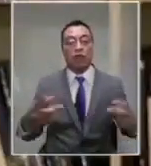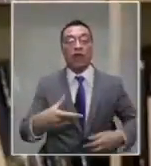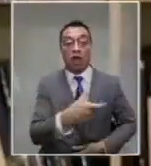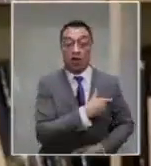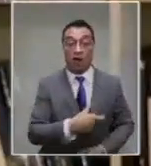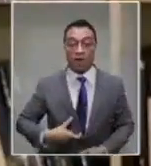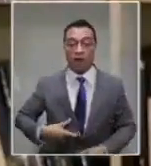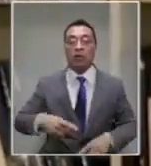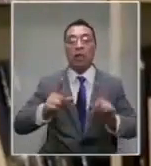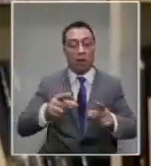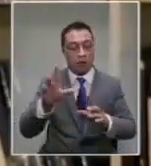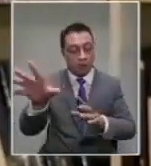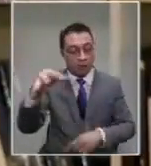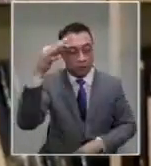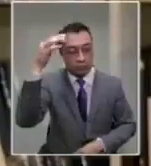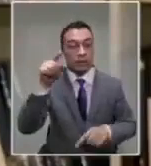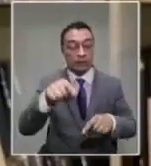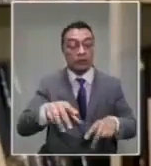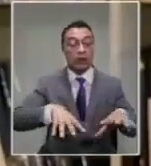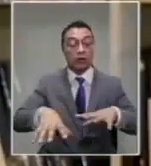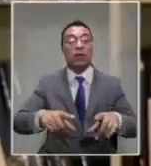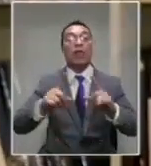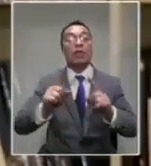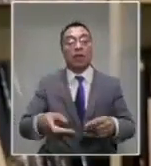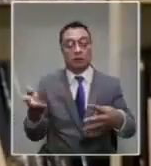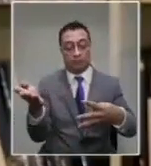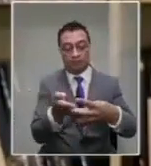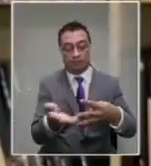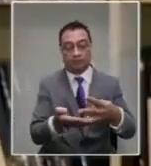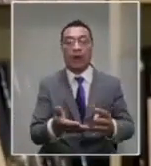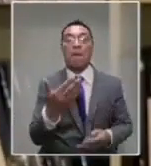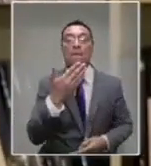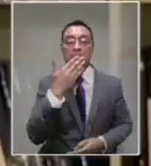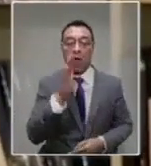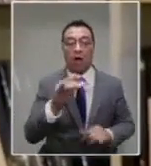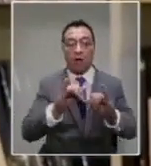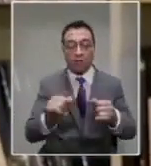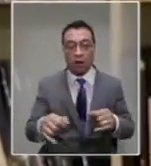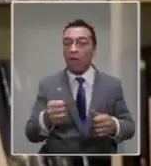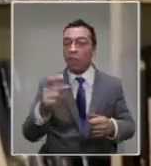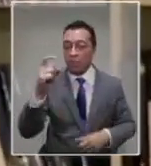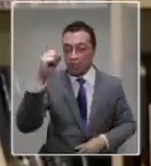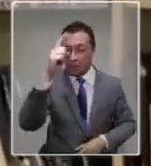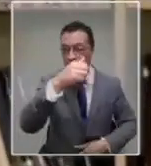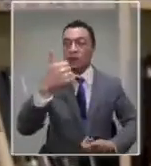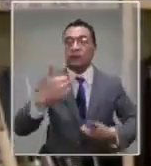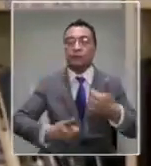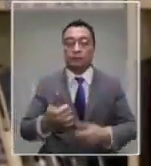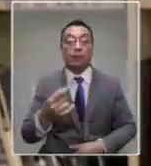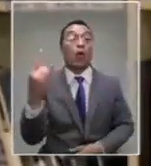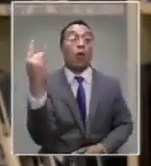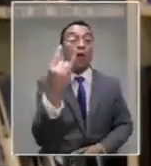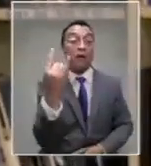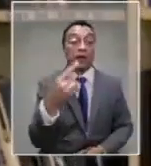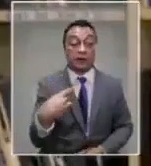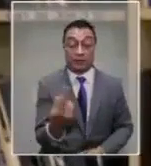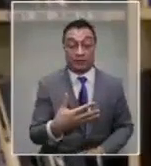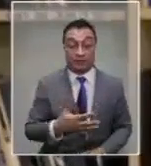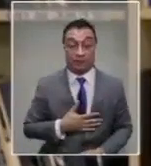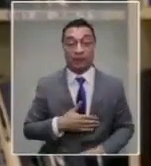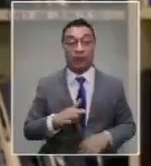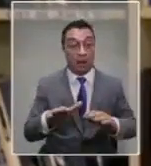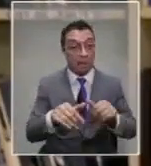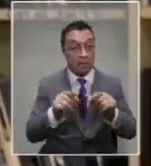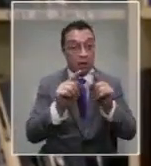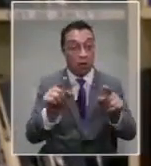el gobierno se dé cuenta que esos recursos hay que distribuirlos de mayor forma, porque si no es muy difícil competir. Y las universidades como las